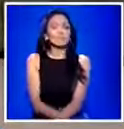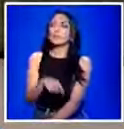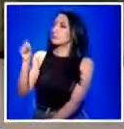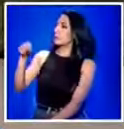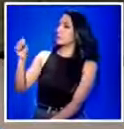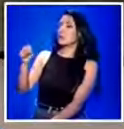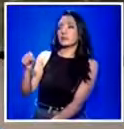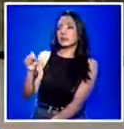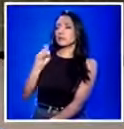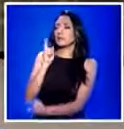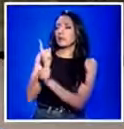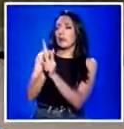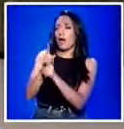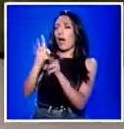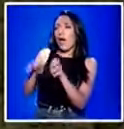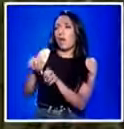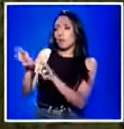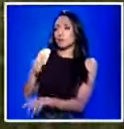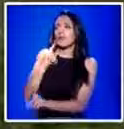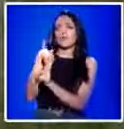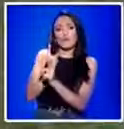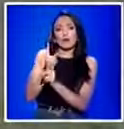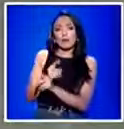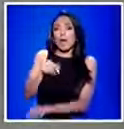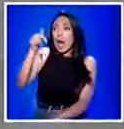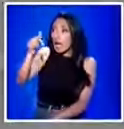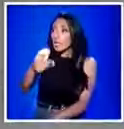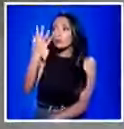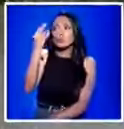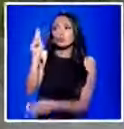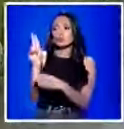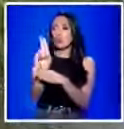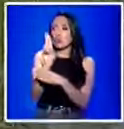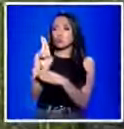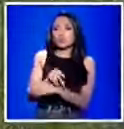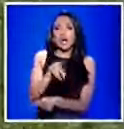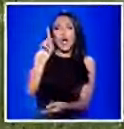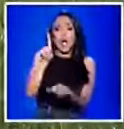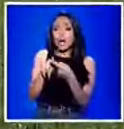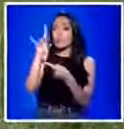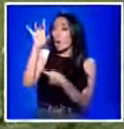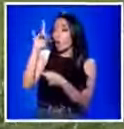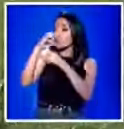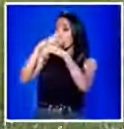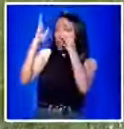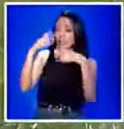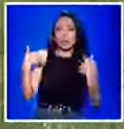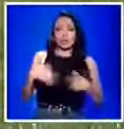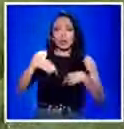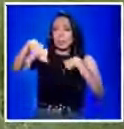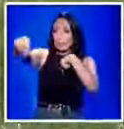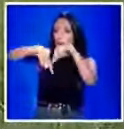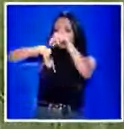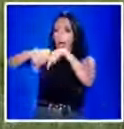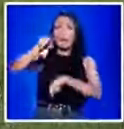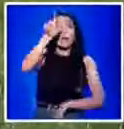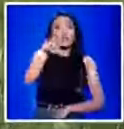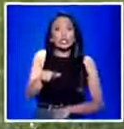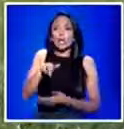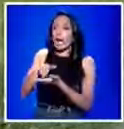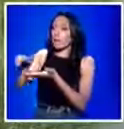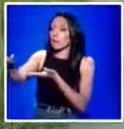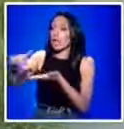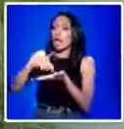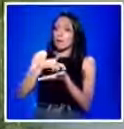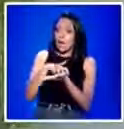Sí, totalmente. Y es en realidad muy concurrida. O sea, de aquí hasta las 8 de la mañana el paso de gente es súper fuerte,